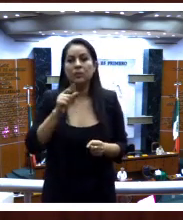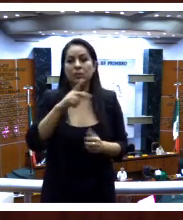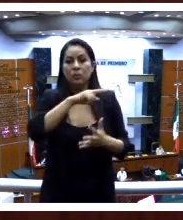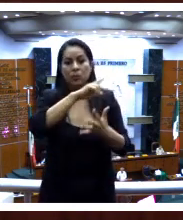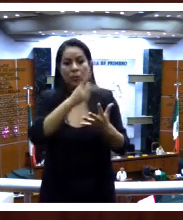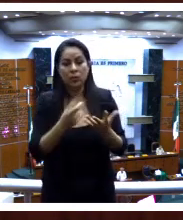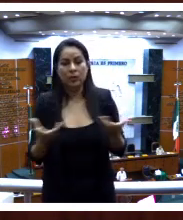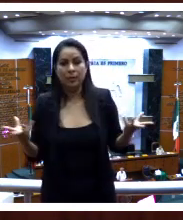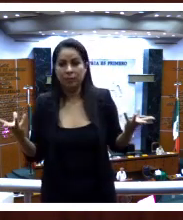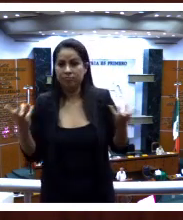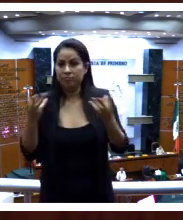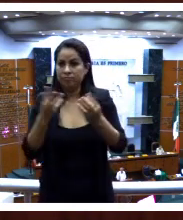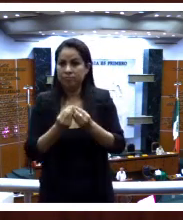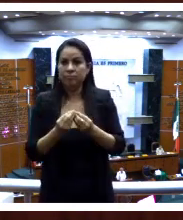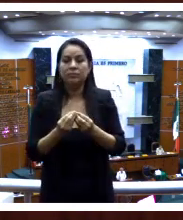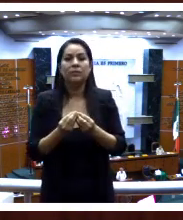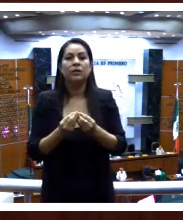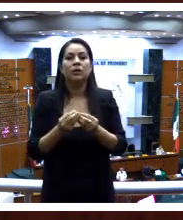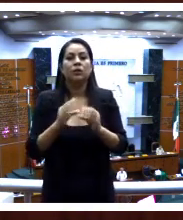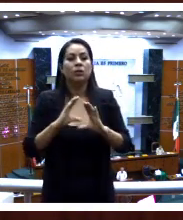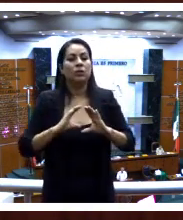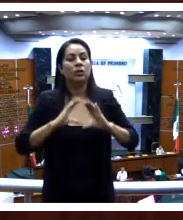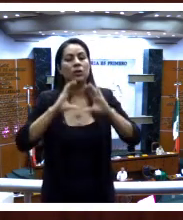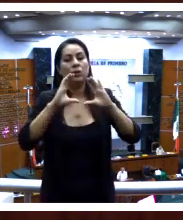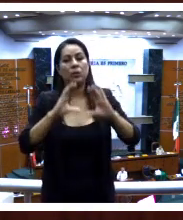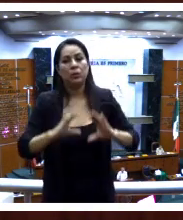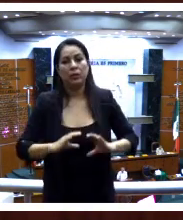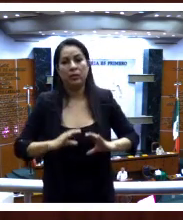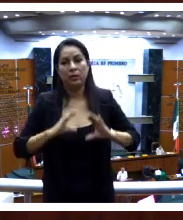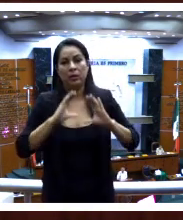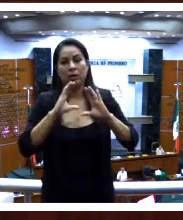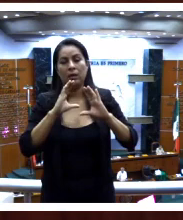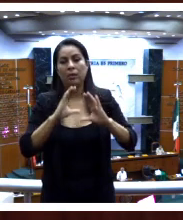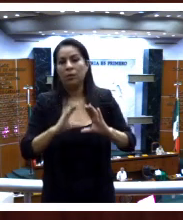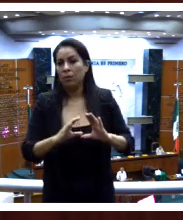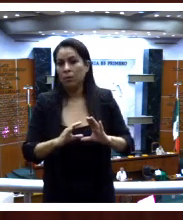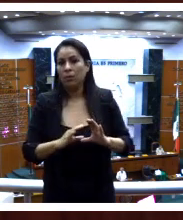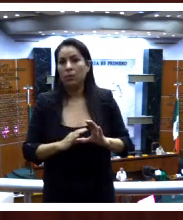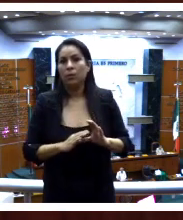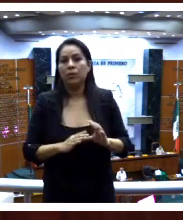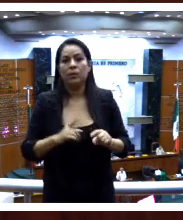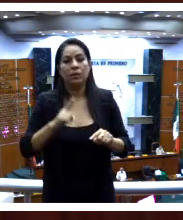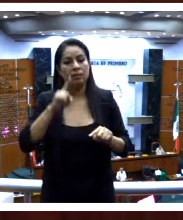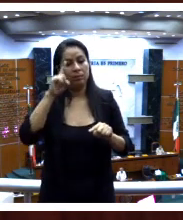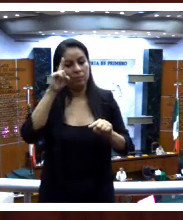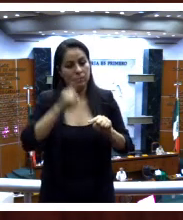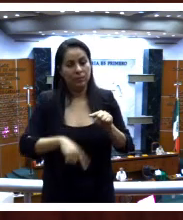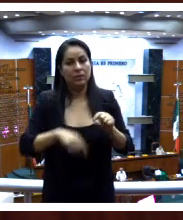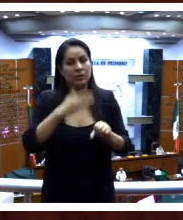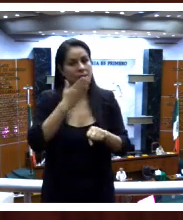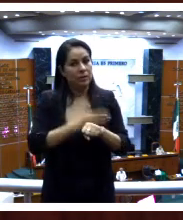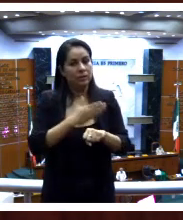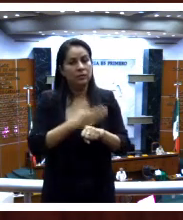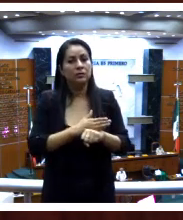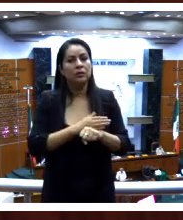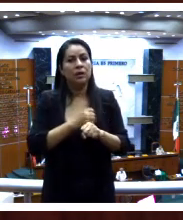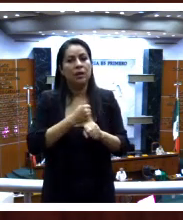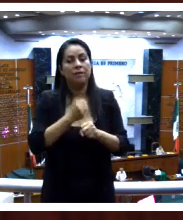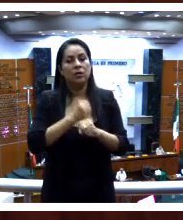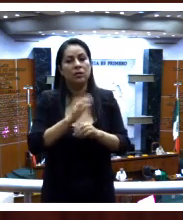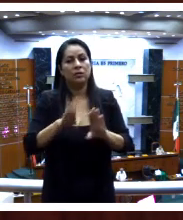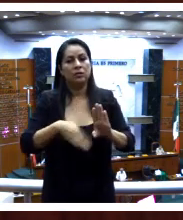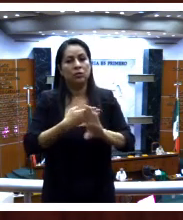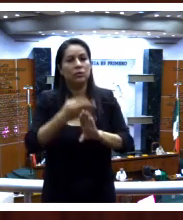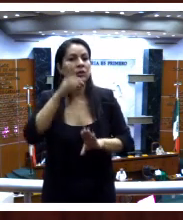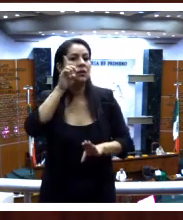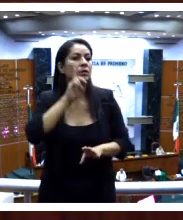programa integral de prevención, de erradicación, de sanción a la violencia en